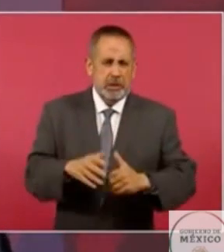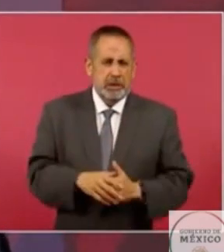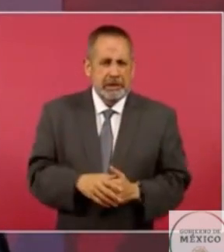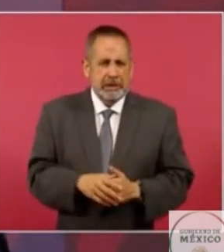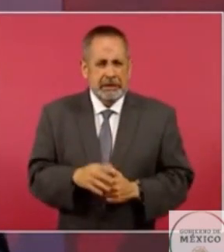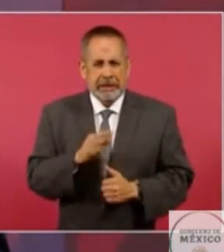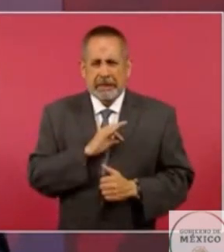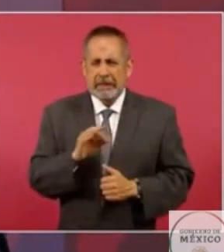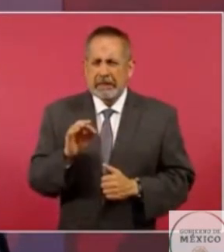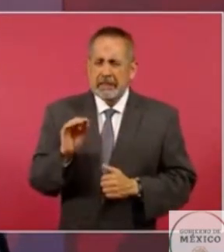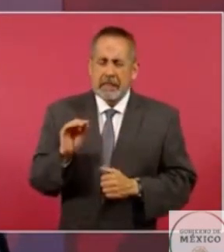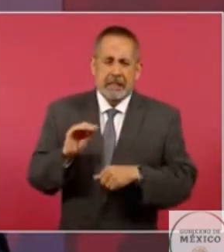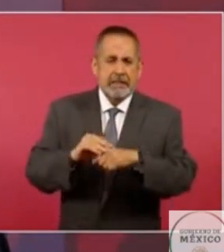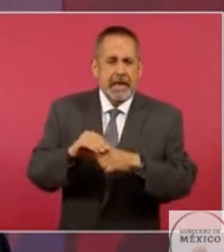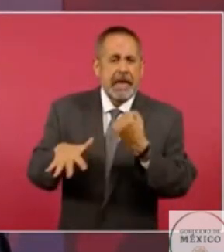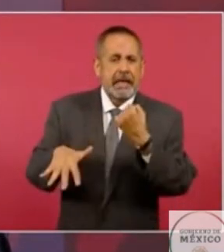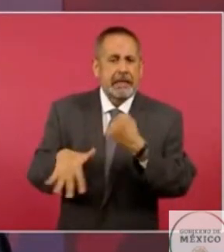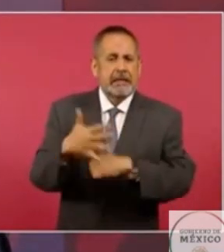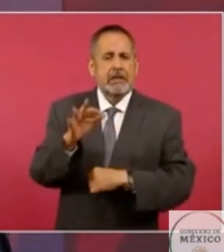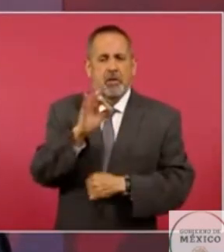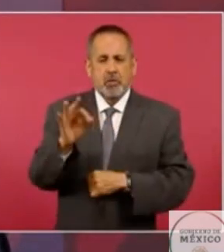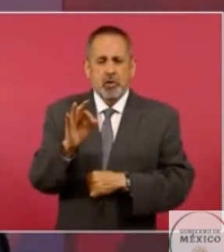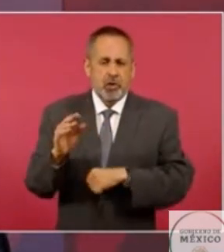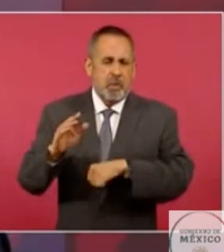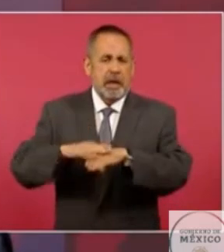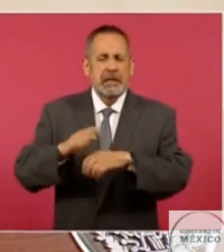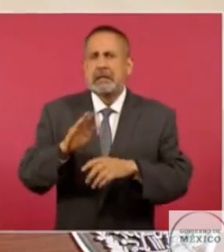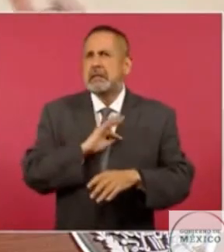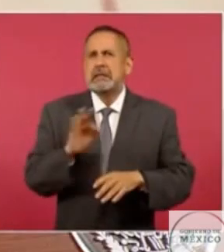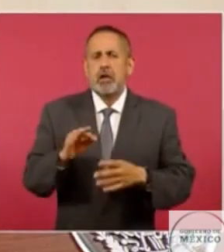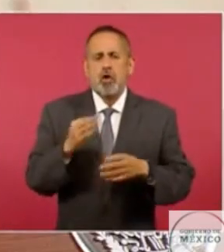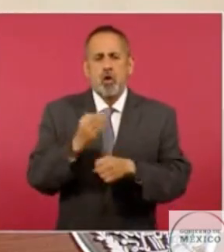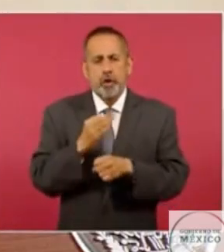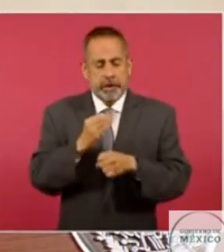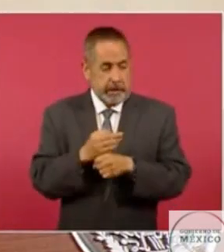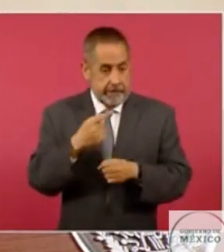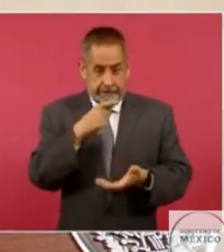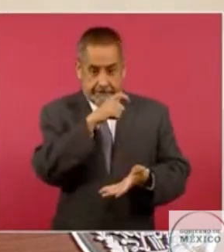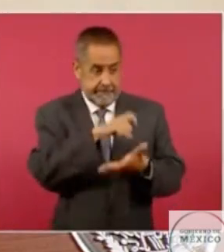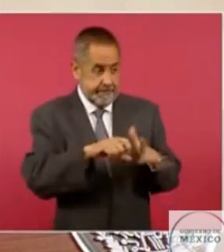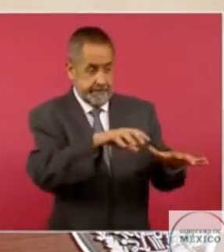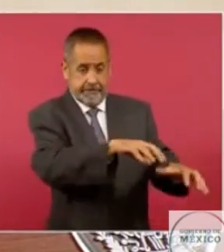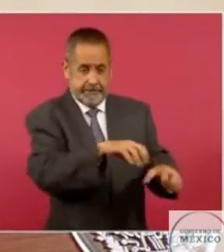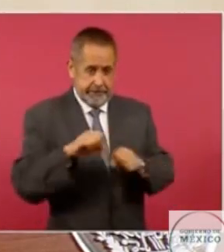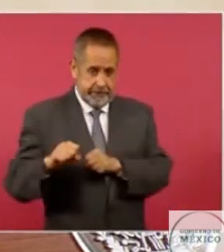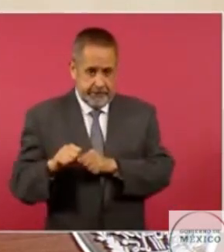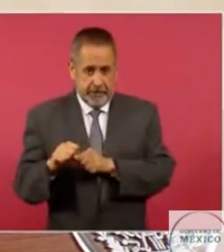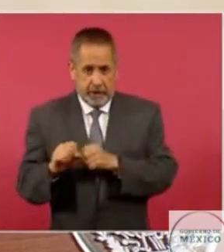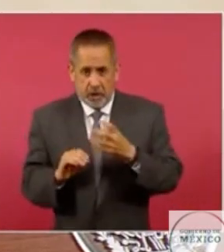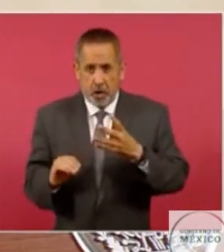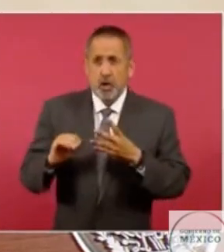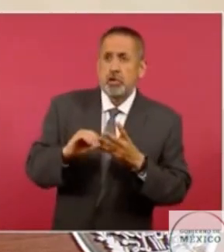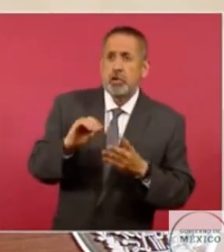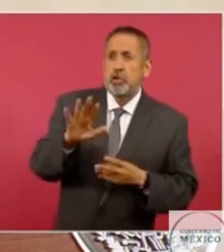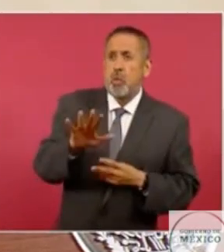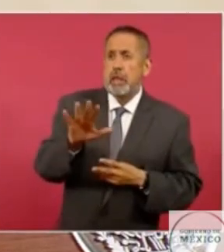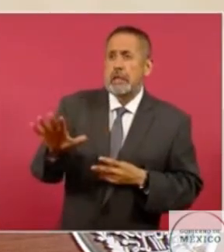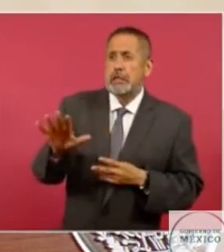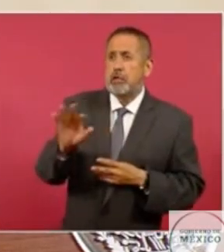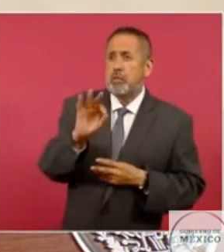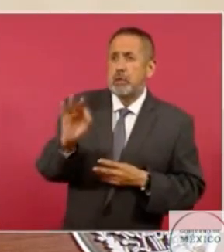hasta 15% más. O sea que si con esta operación llegamos a